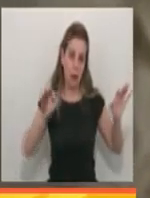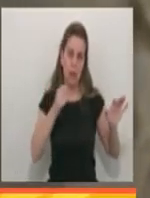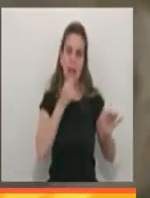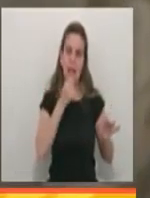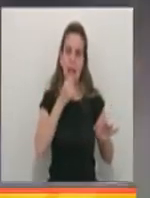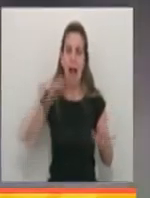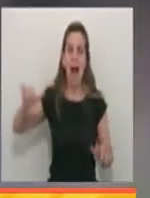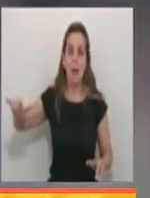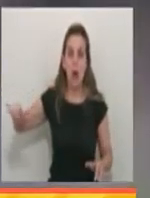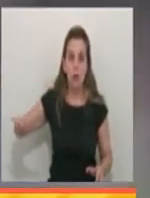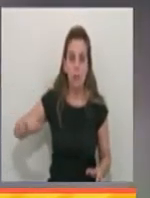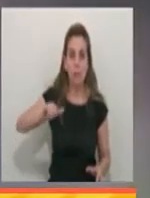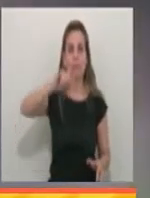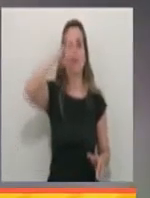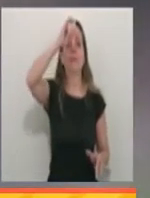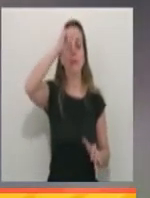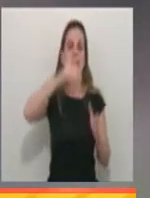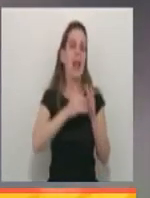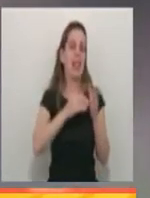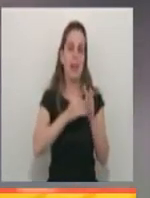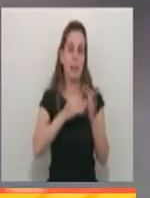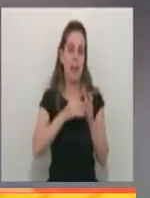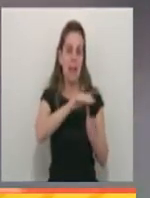1000 pies el avión cae en picada y no queda nadie.